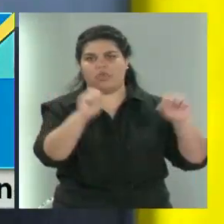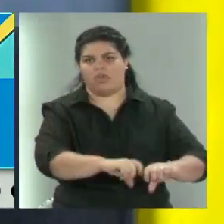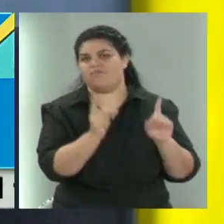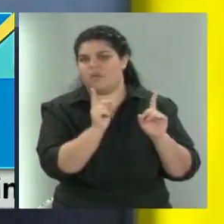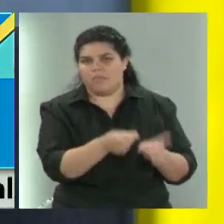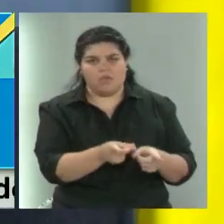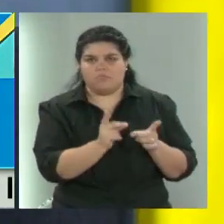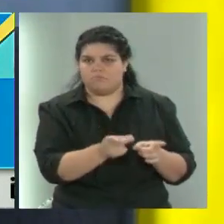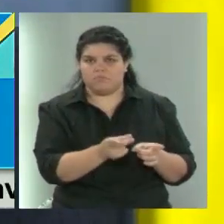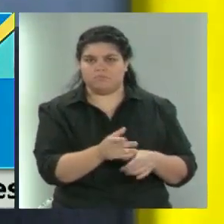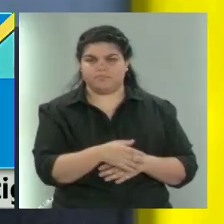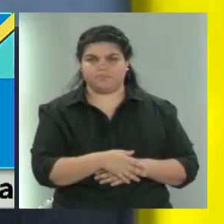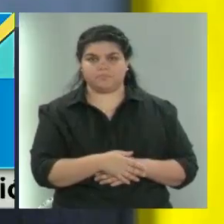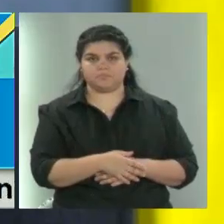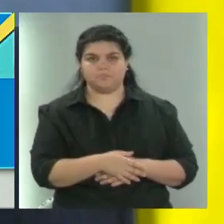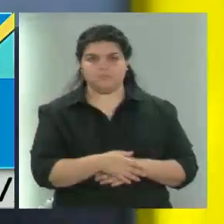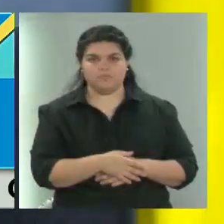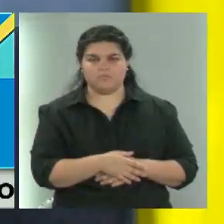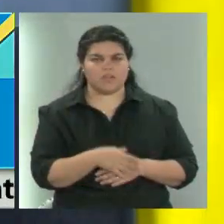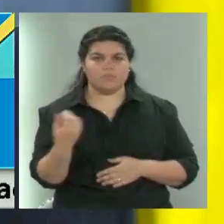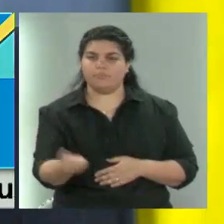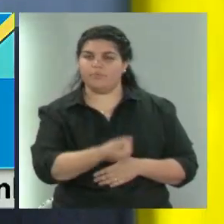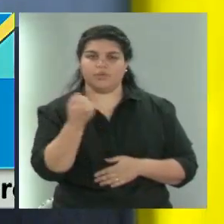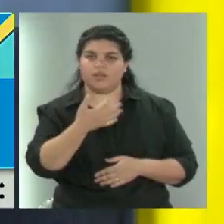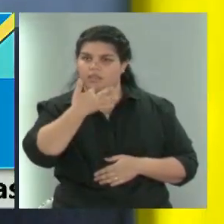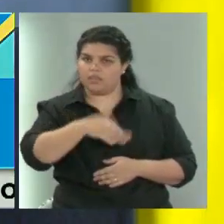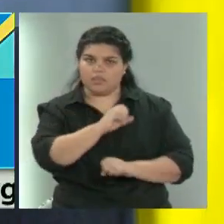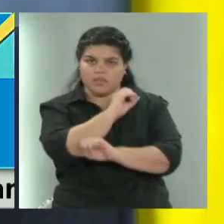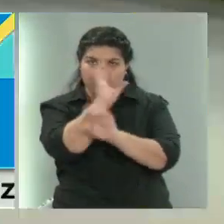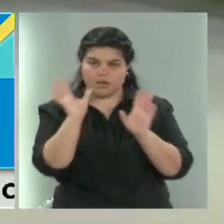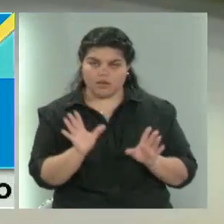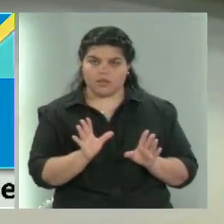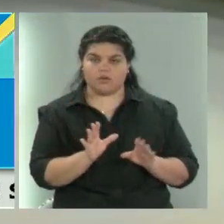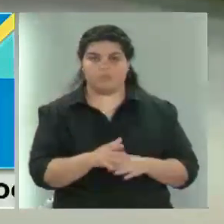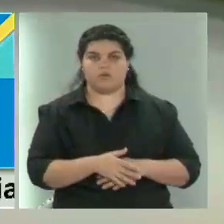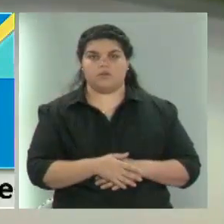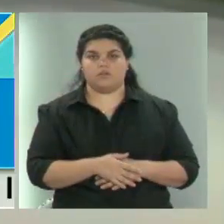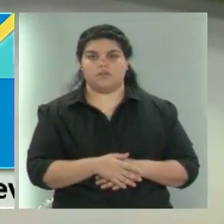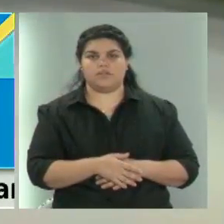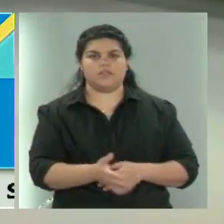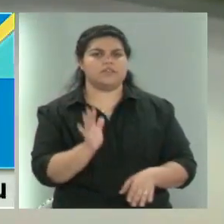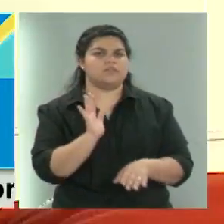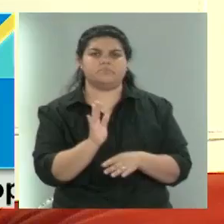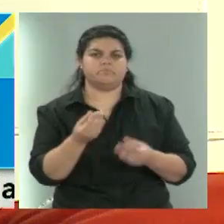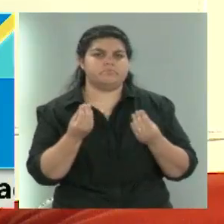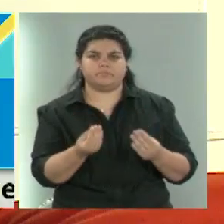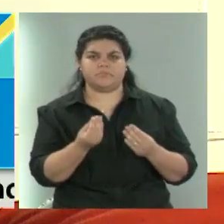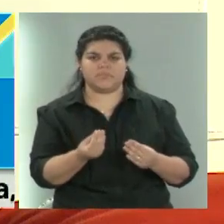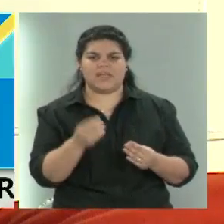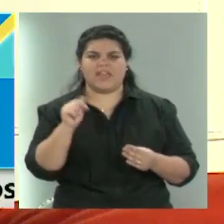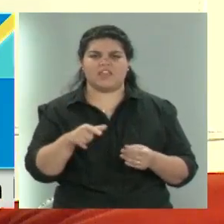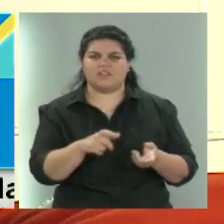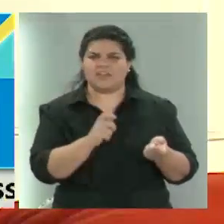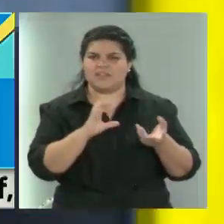De manera que hay que tomar conciencia, hay que tomar conciencia y que este fenómeno de detención de